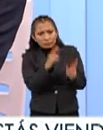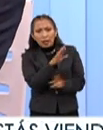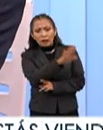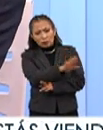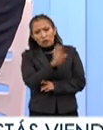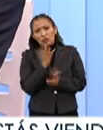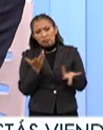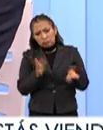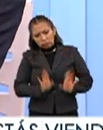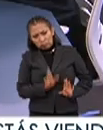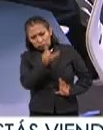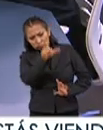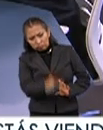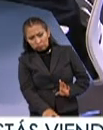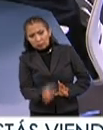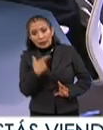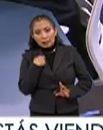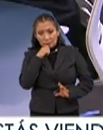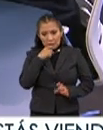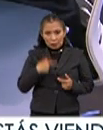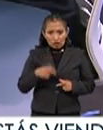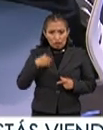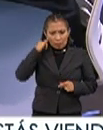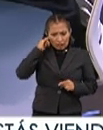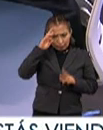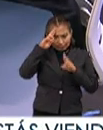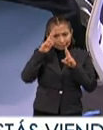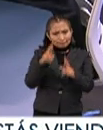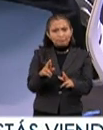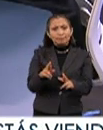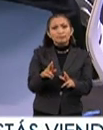también para estos rasgos y para la población indígena,